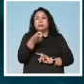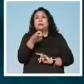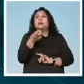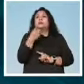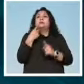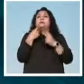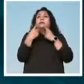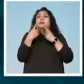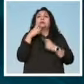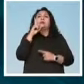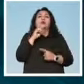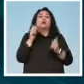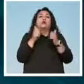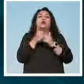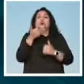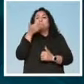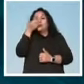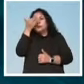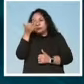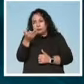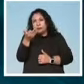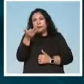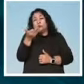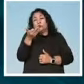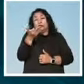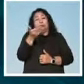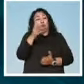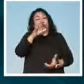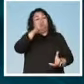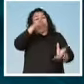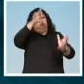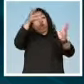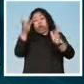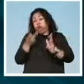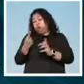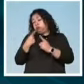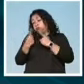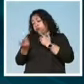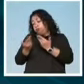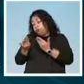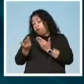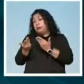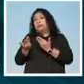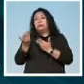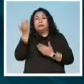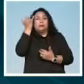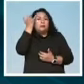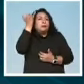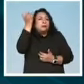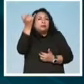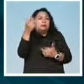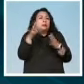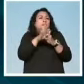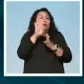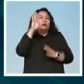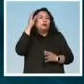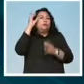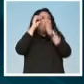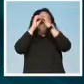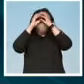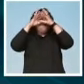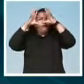el diálogo de una mujer con una flor en pleno apocalipsis, ¿no? Es una idea que parte como de una